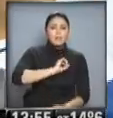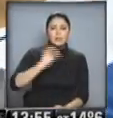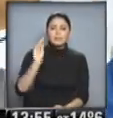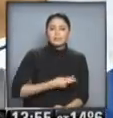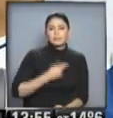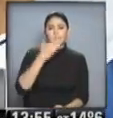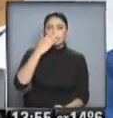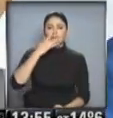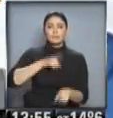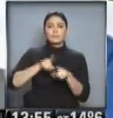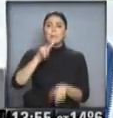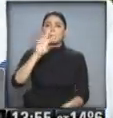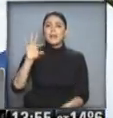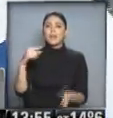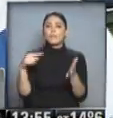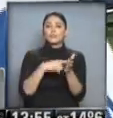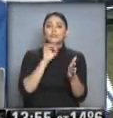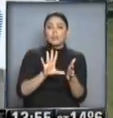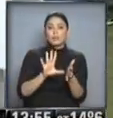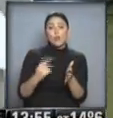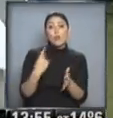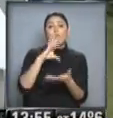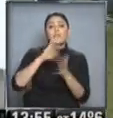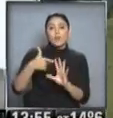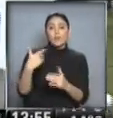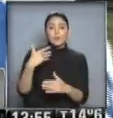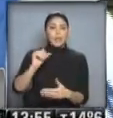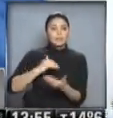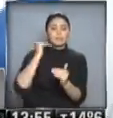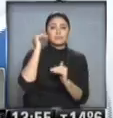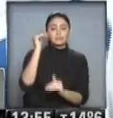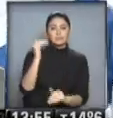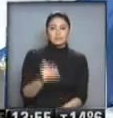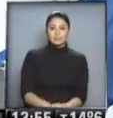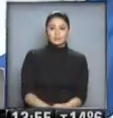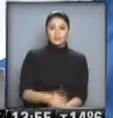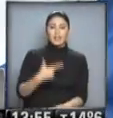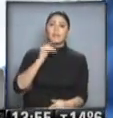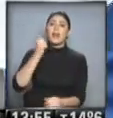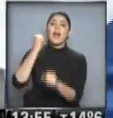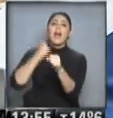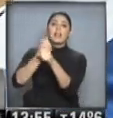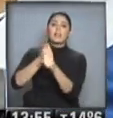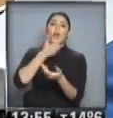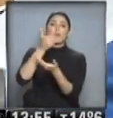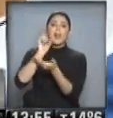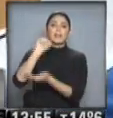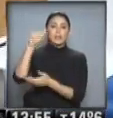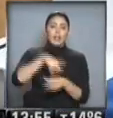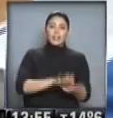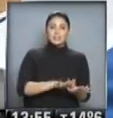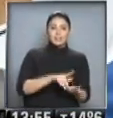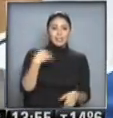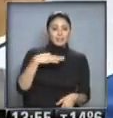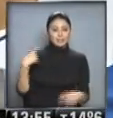habiendo hecho una campaña de 20 puntos, la única manera, o una de las pocas maneras que teníamos de entrar a Libertadores era así, ¿no?